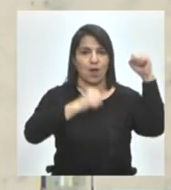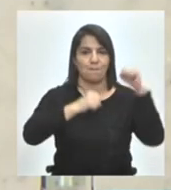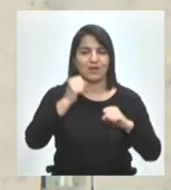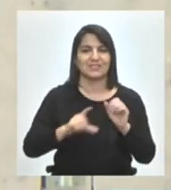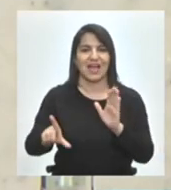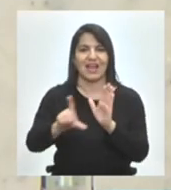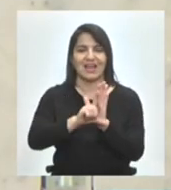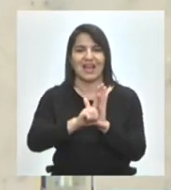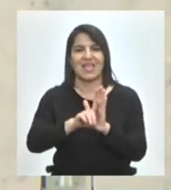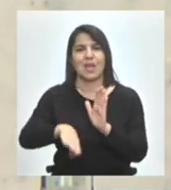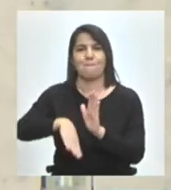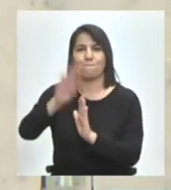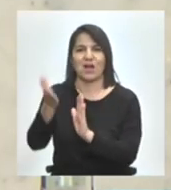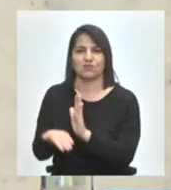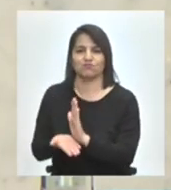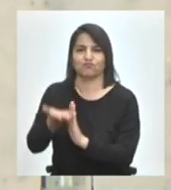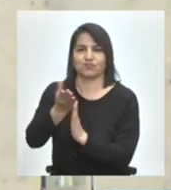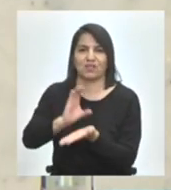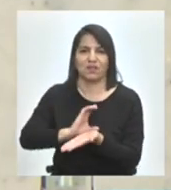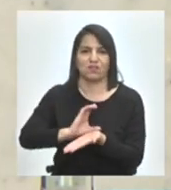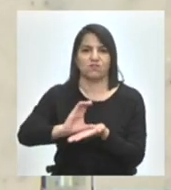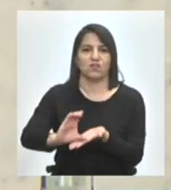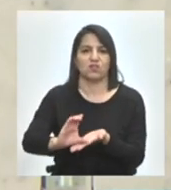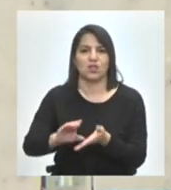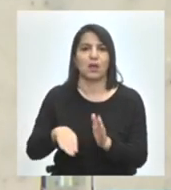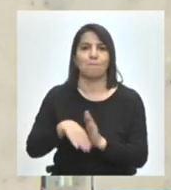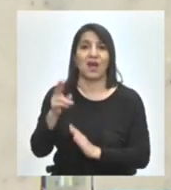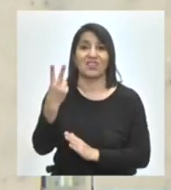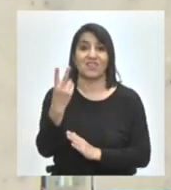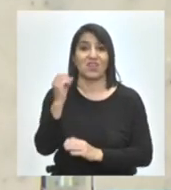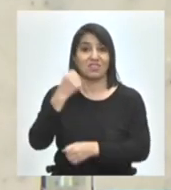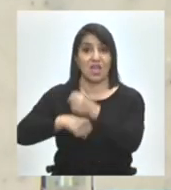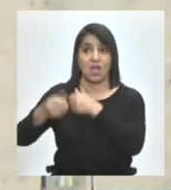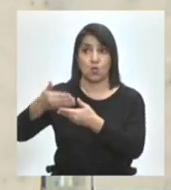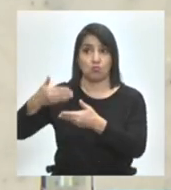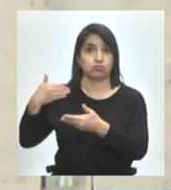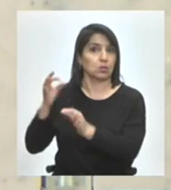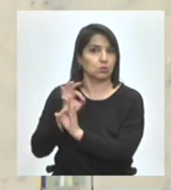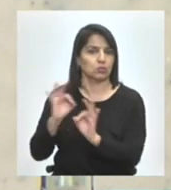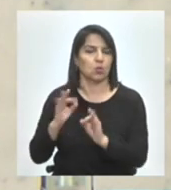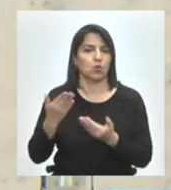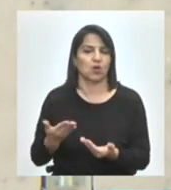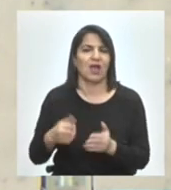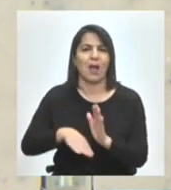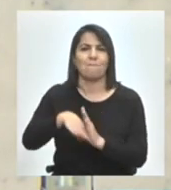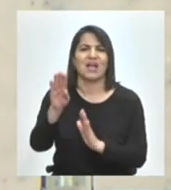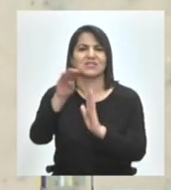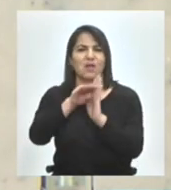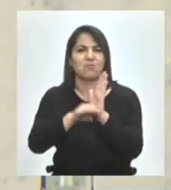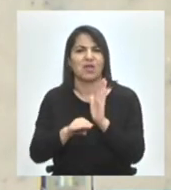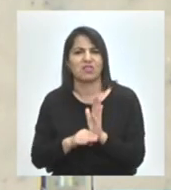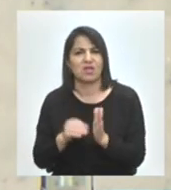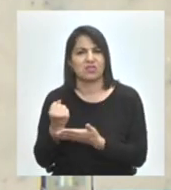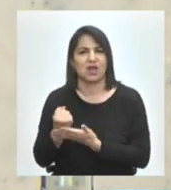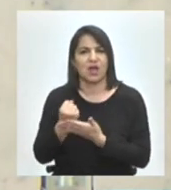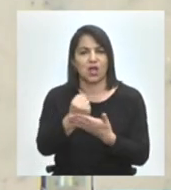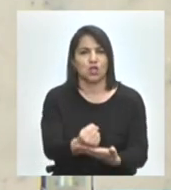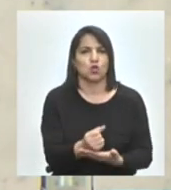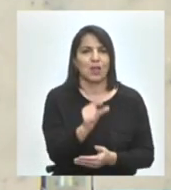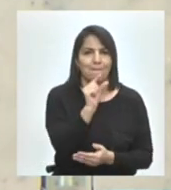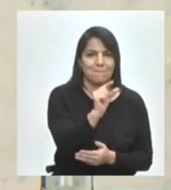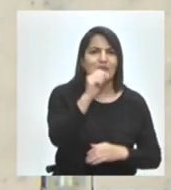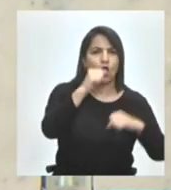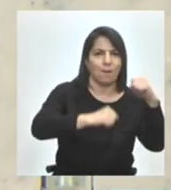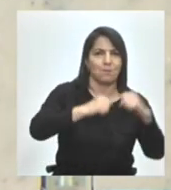el mayor incremento del ingreso mínimo en más de 20 años, además de medidas de alivio para las micro, pequeñas